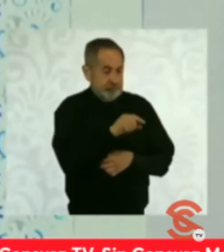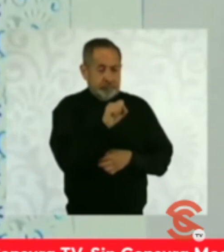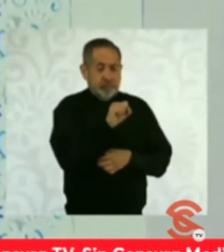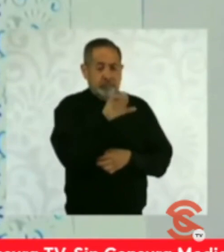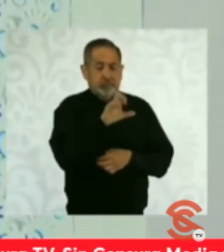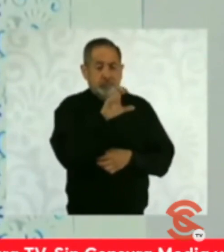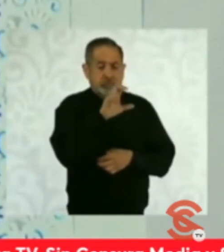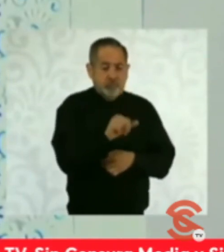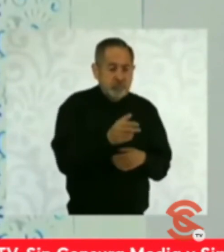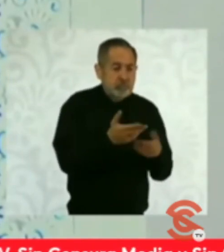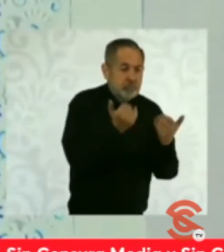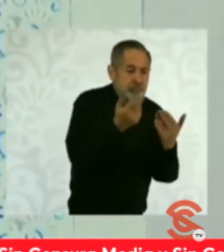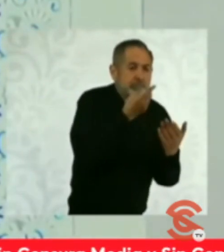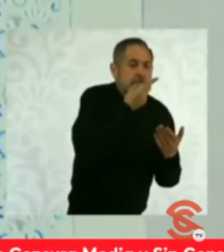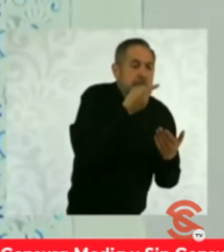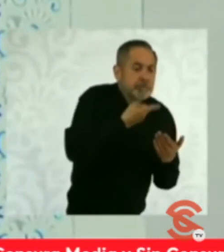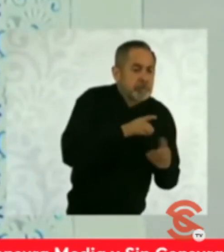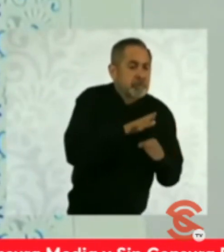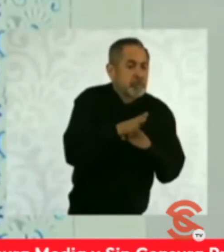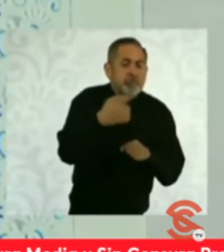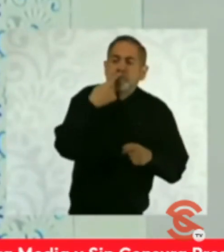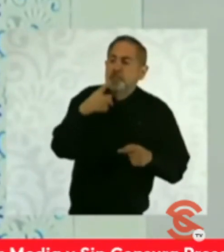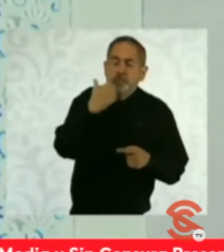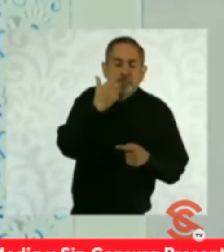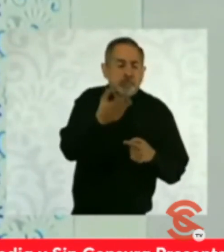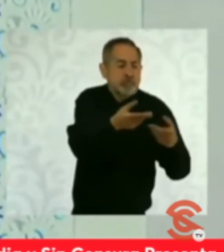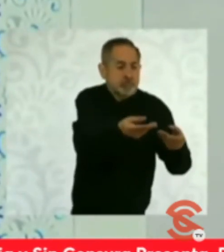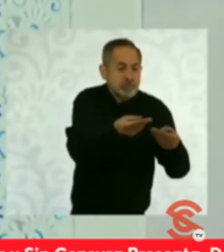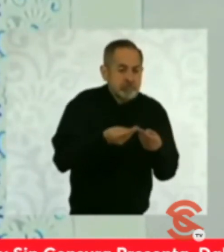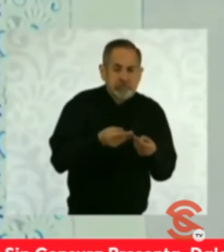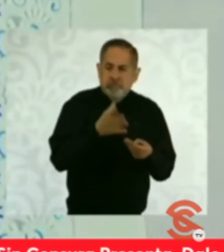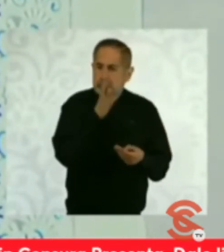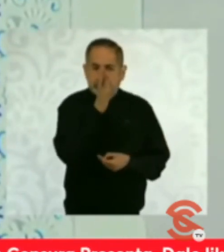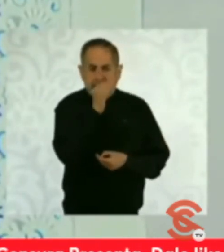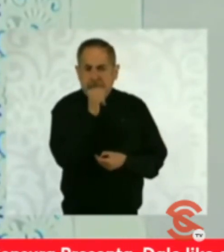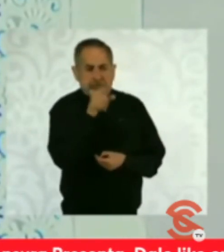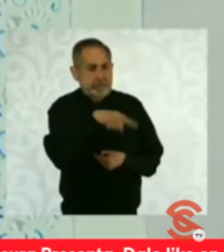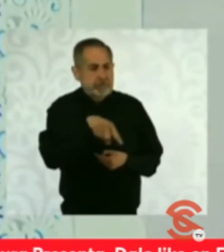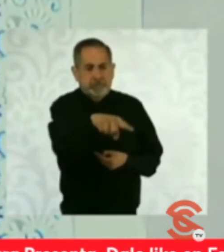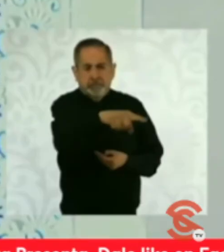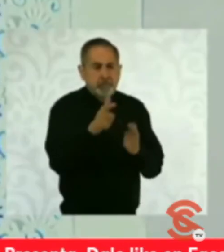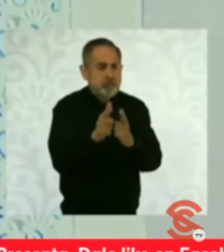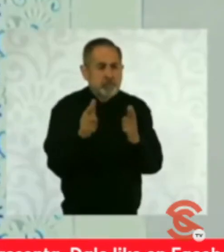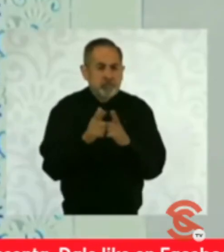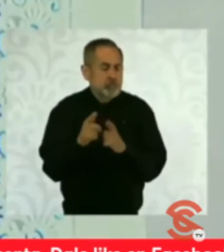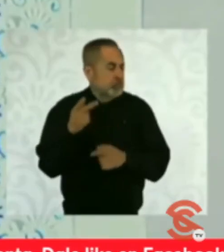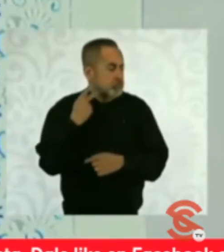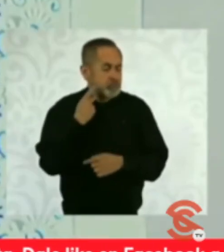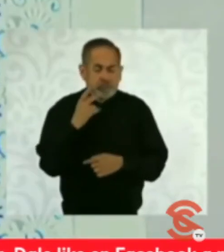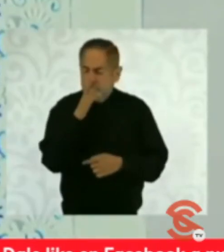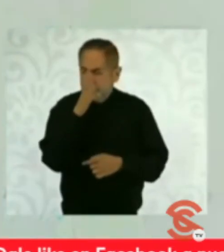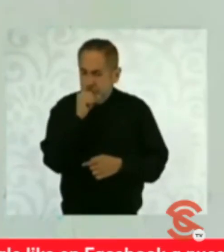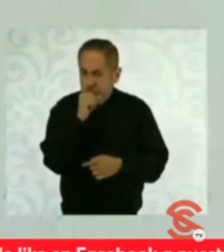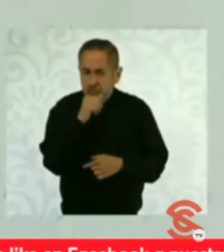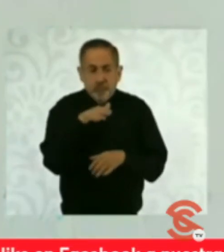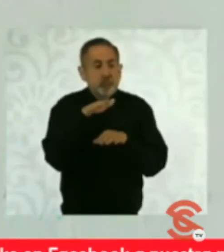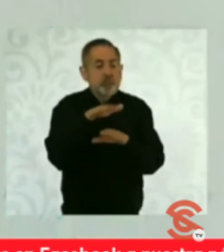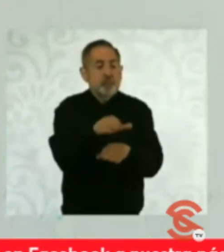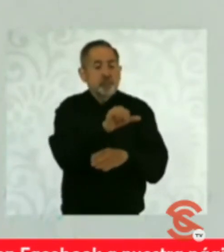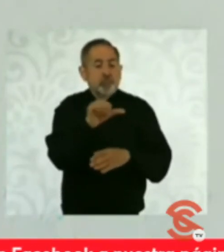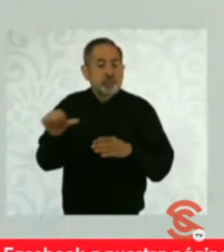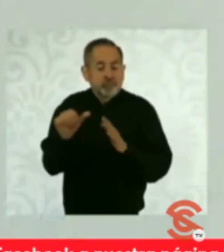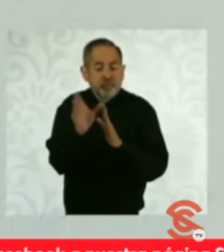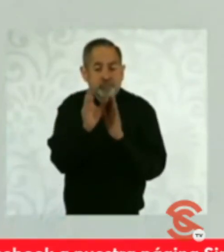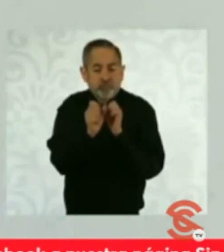para interponer un recurso en la Corte con relación a la Constitución,